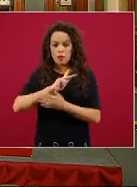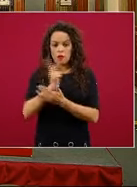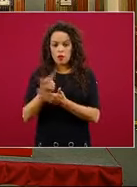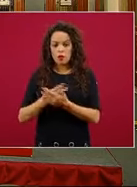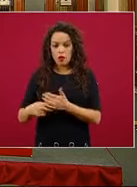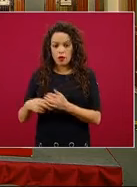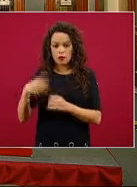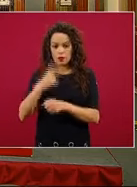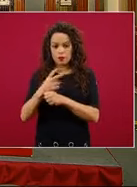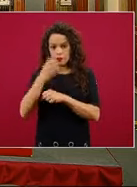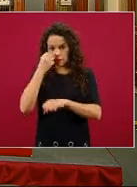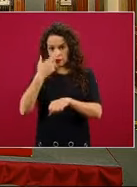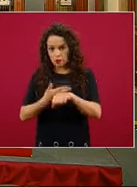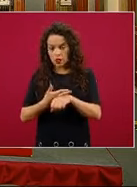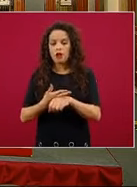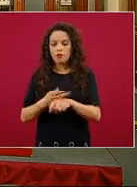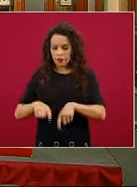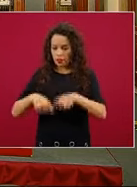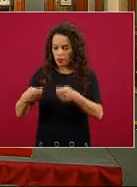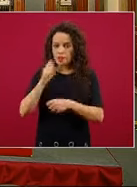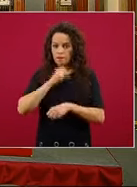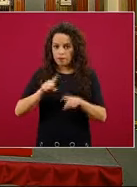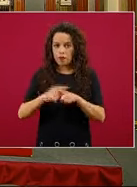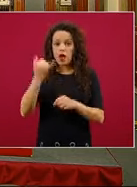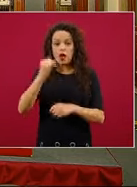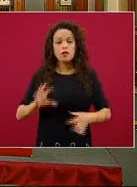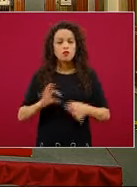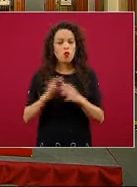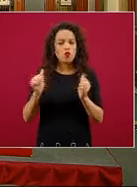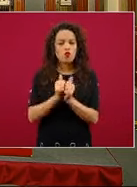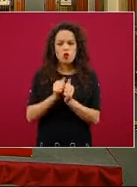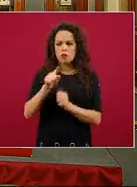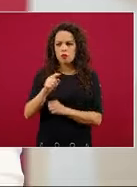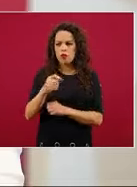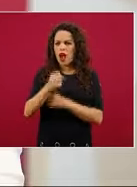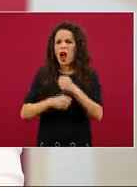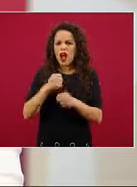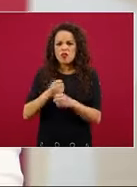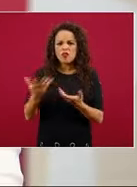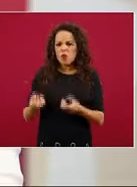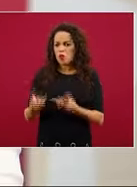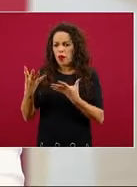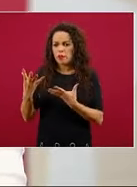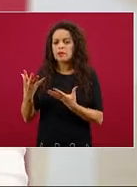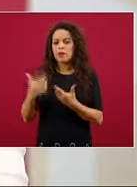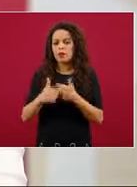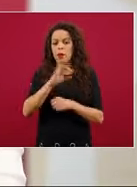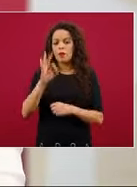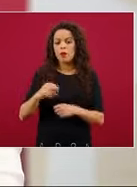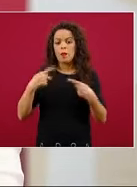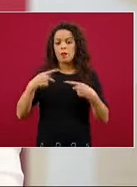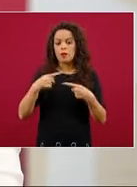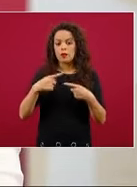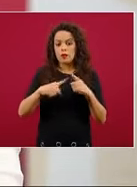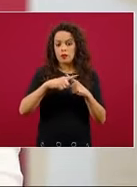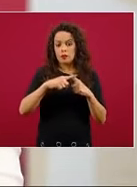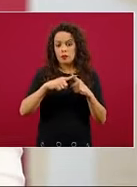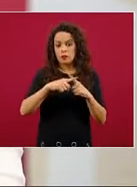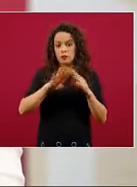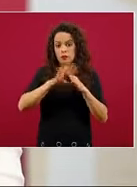subsecretaría. Además, en relación a las edades, únicamente el 11% de la población migrante positiva engloba el